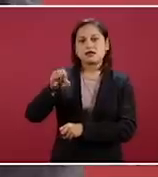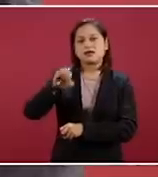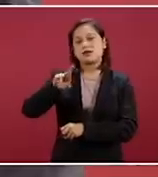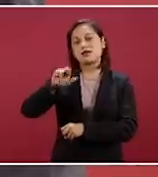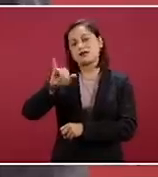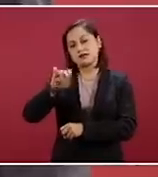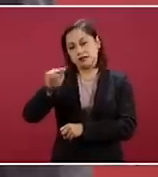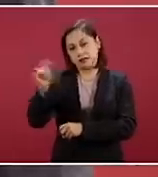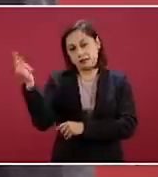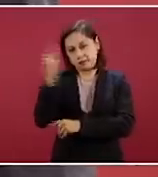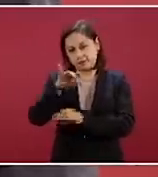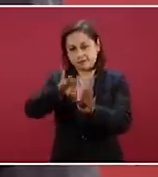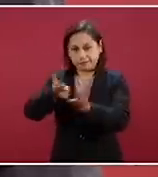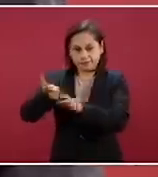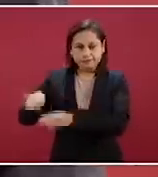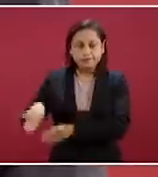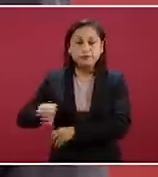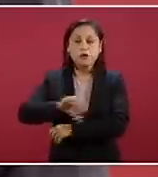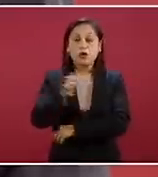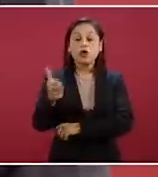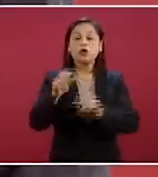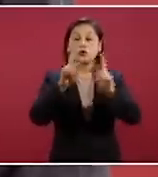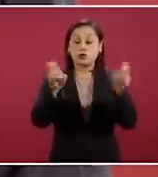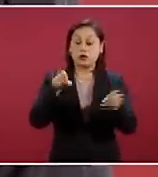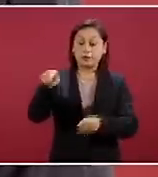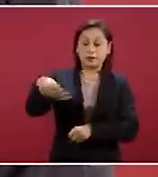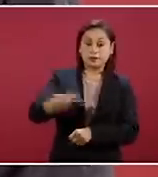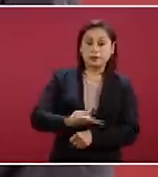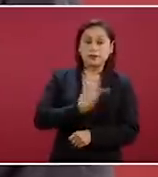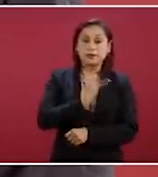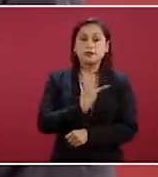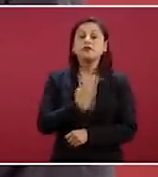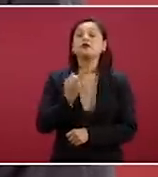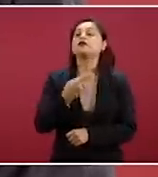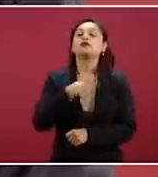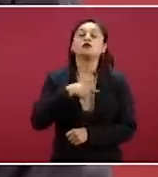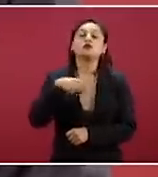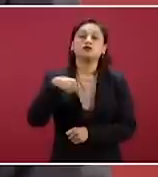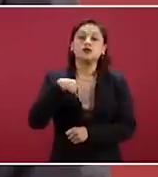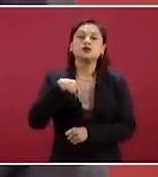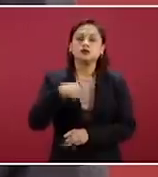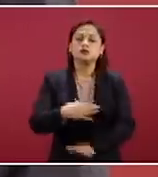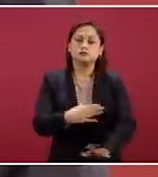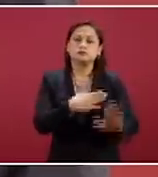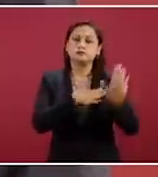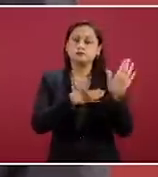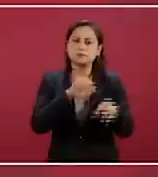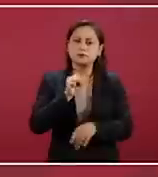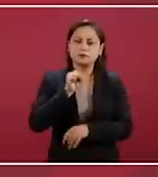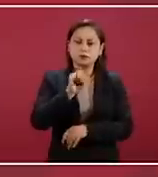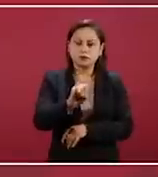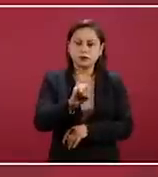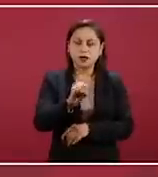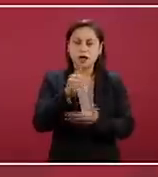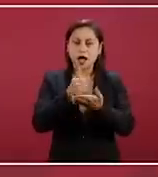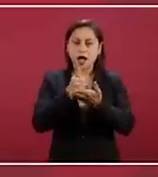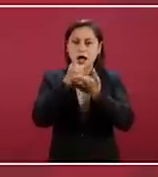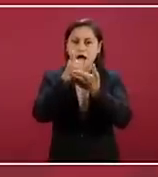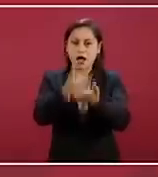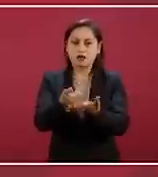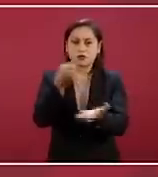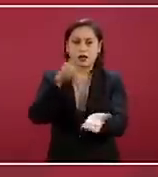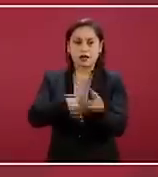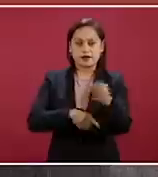sí, en efecto, tenemos el compromiso de apoyar a los estados,